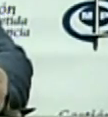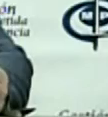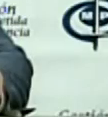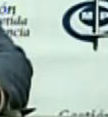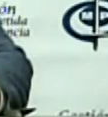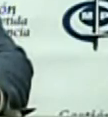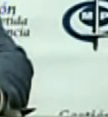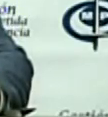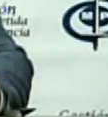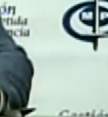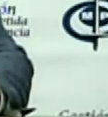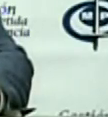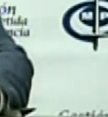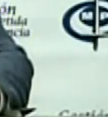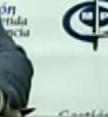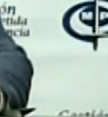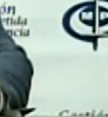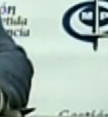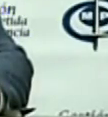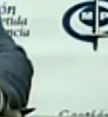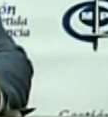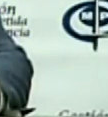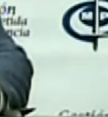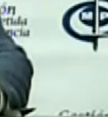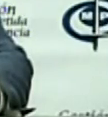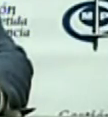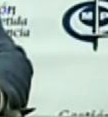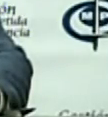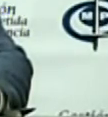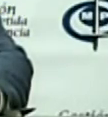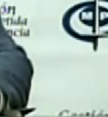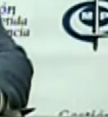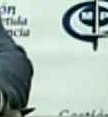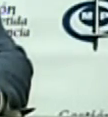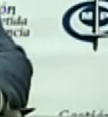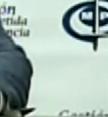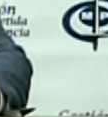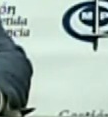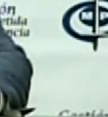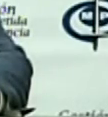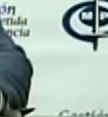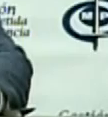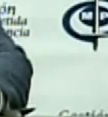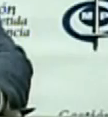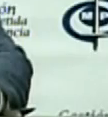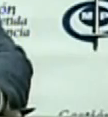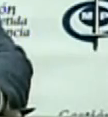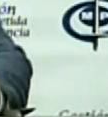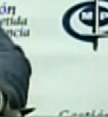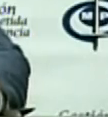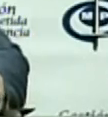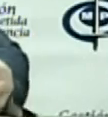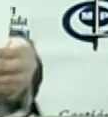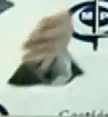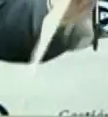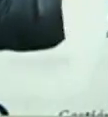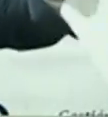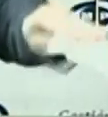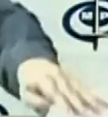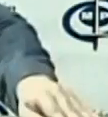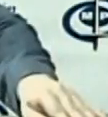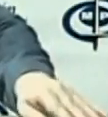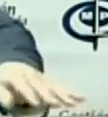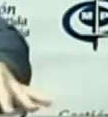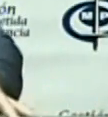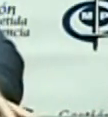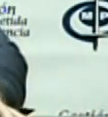lugares de reclusión. Esto es uno de los retos más grandes, el combate al retardo procesal, pero